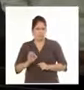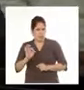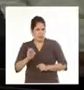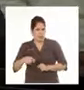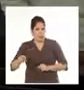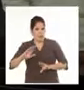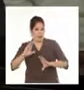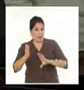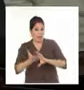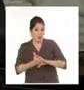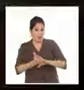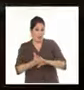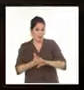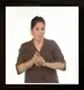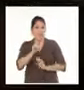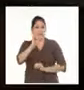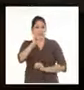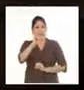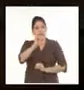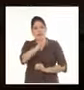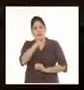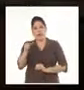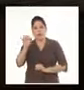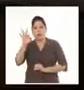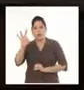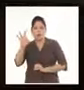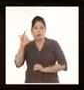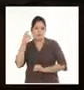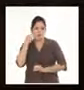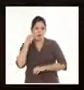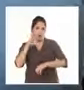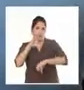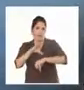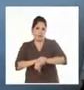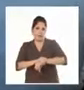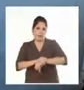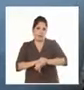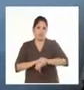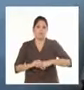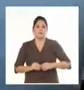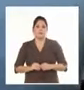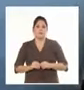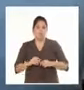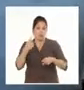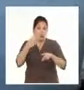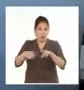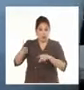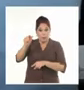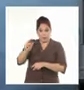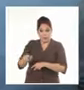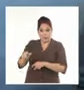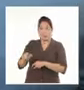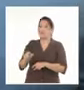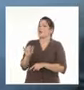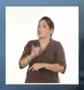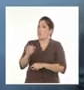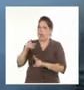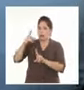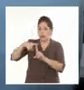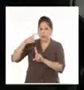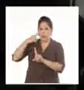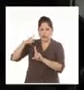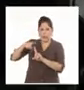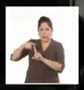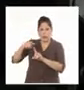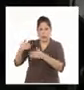sanciones que oscilaron entre seis y ocho años de privación de libertad. Al resto de los implicados, que además fueron testigos en el